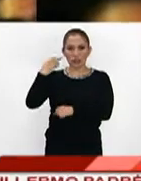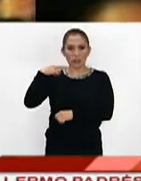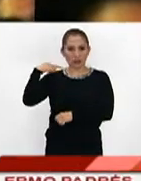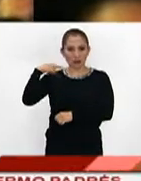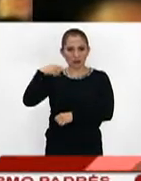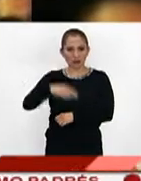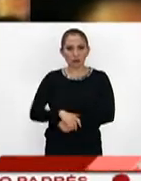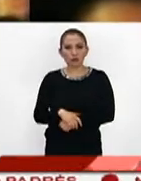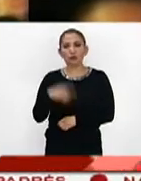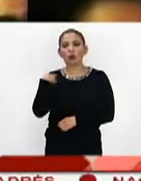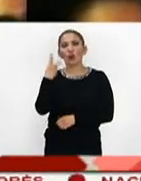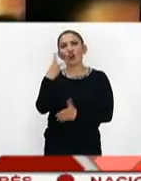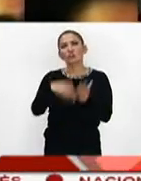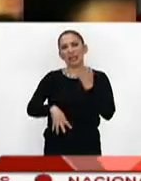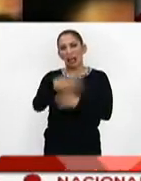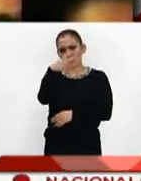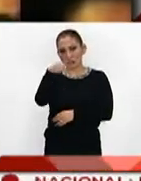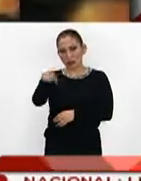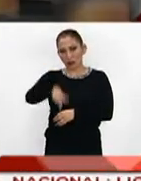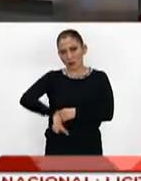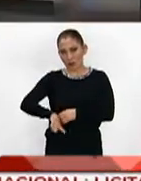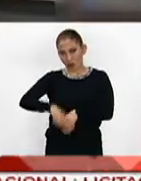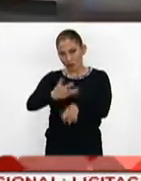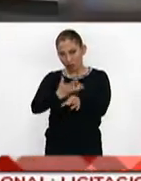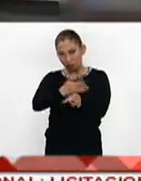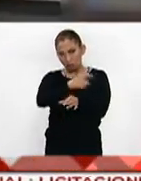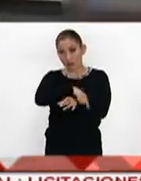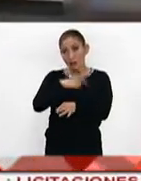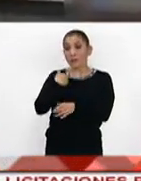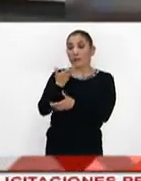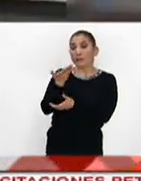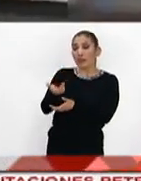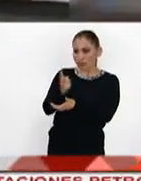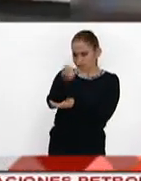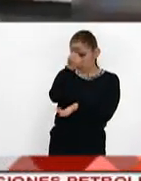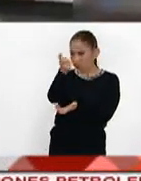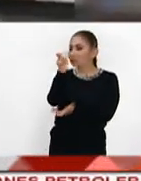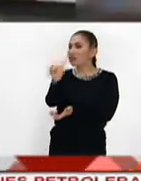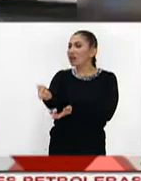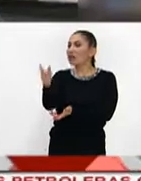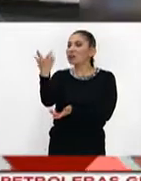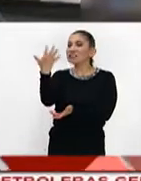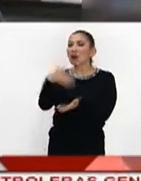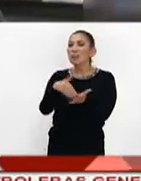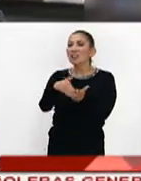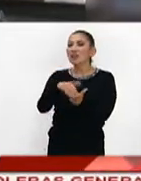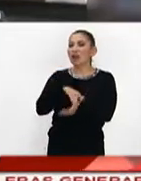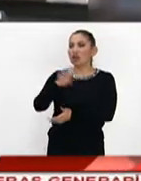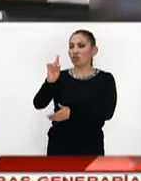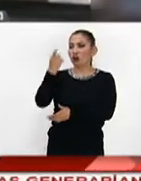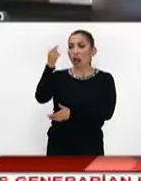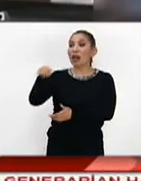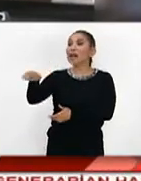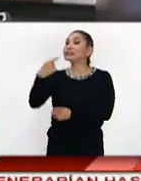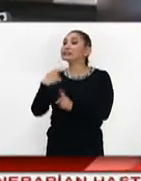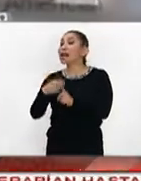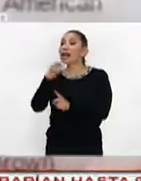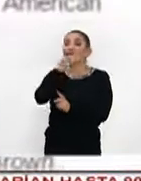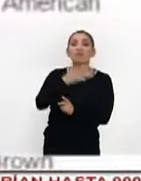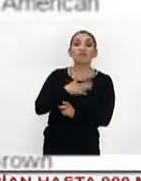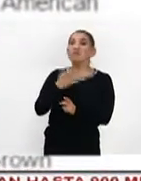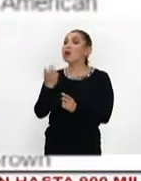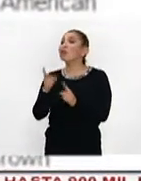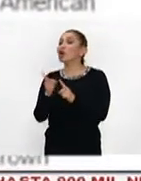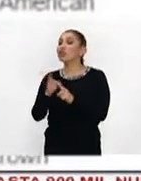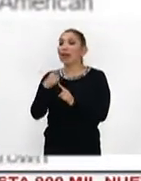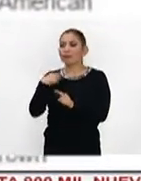Veracruz. Desde el 2014, el gobierno de Estados Unidos ofreció una recompensa de $5 millones para la